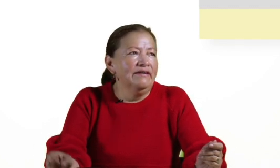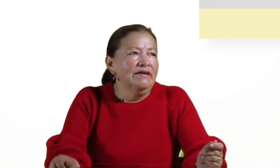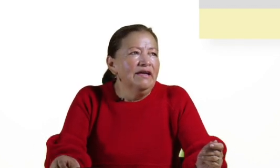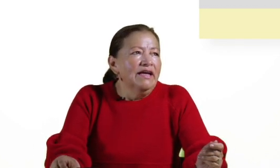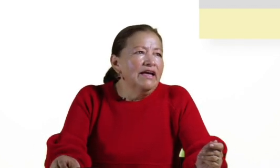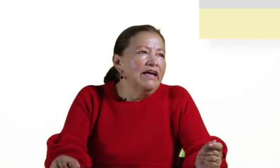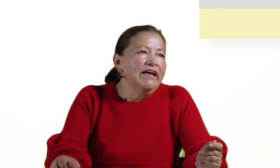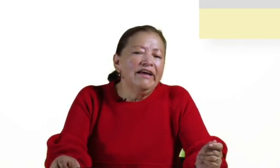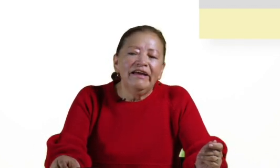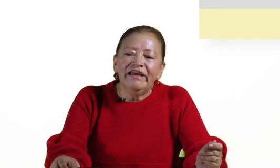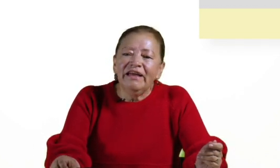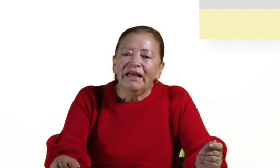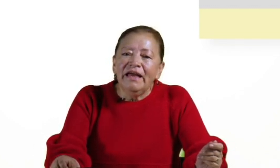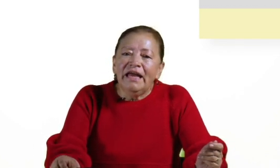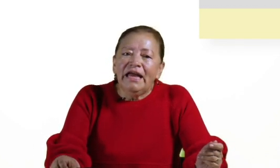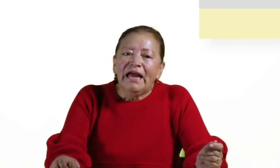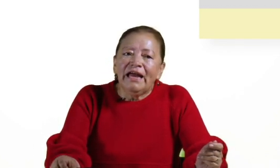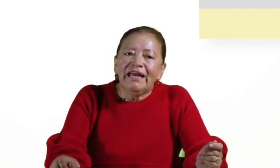mejorar?